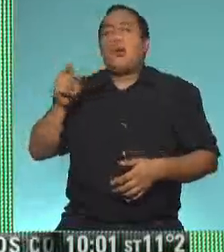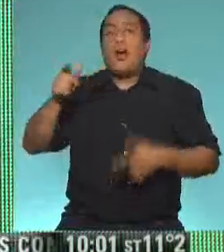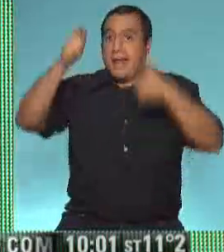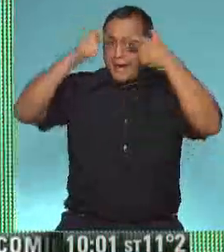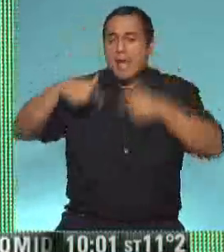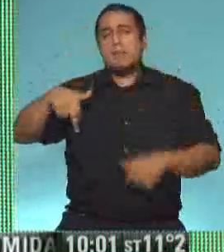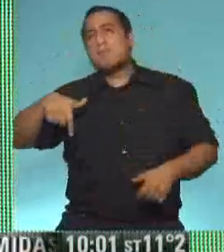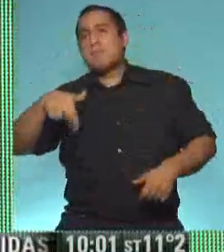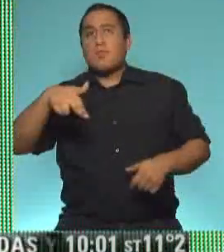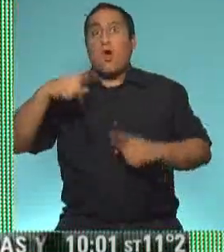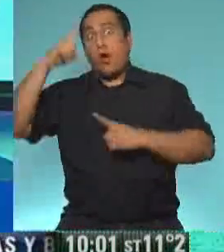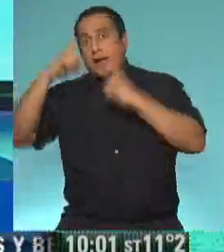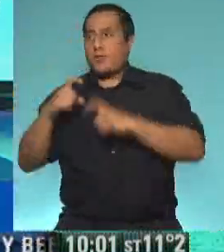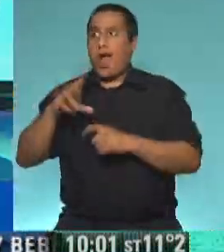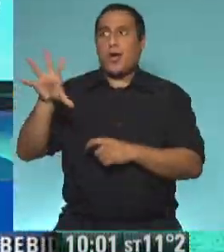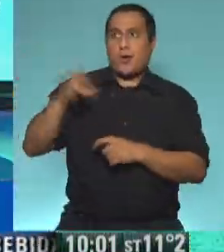algunos gestos de la cara.